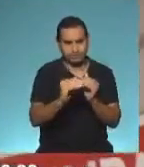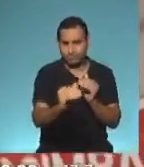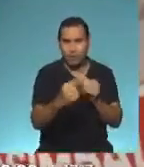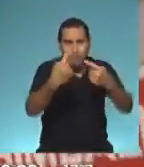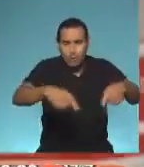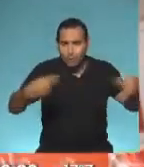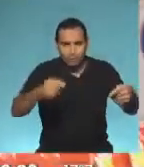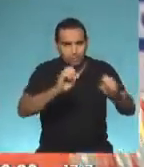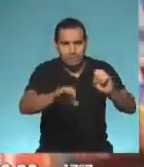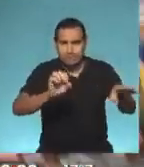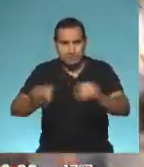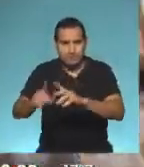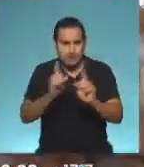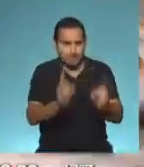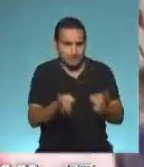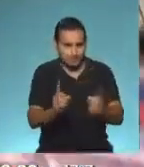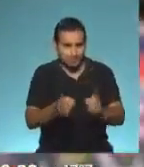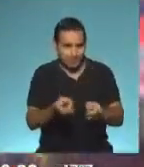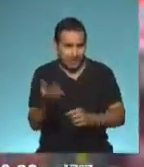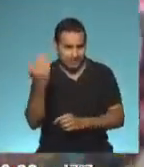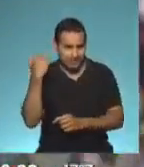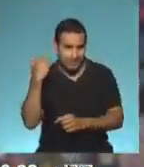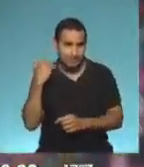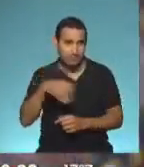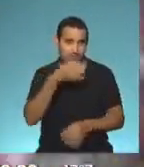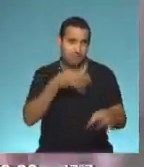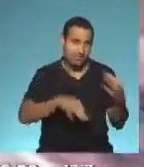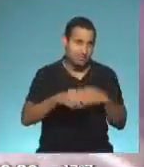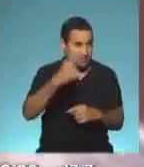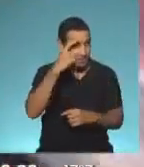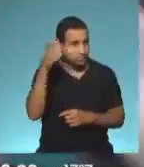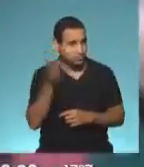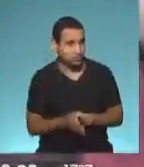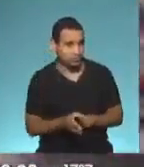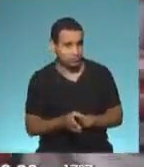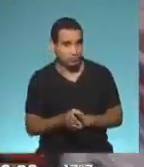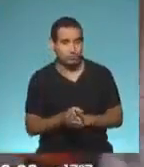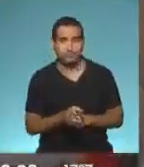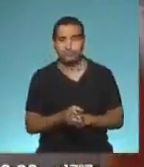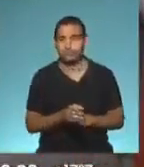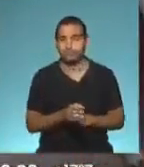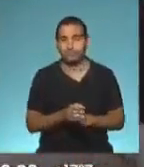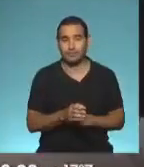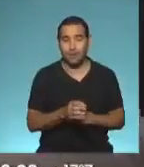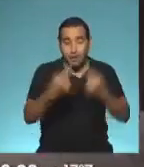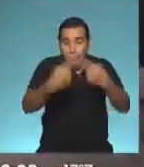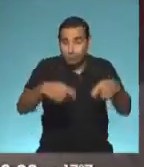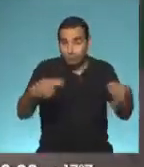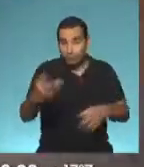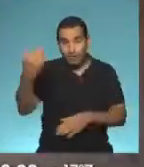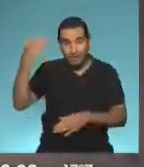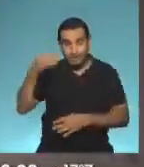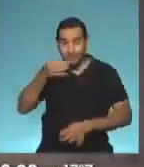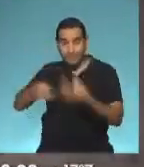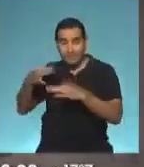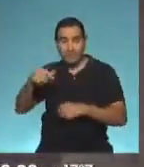en las góndolas prácticamente pensar que se ha vendido un 10 por ciento de lo que de los productos que se vendían antes